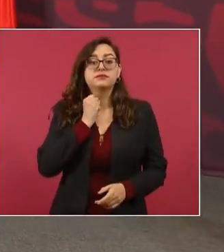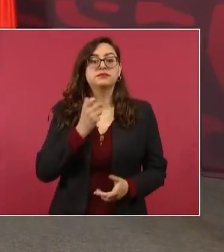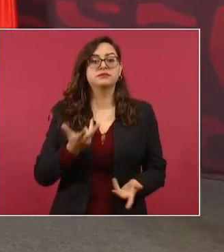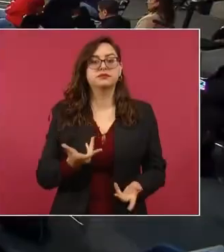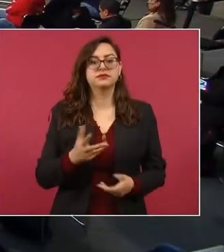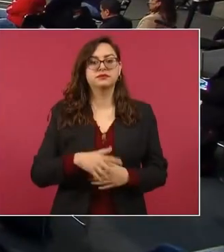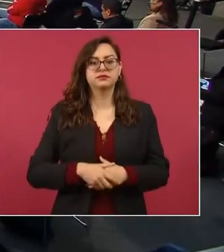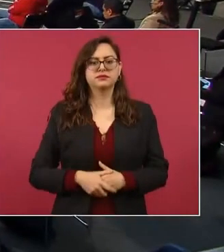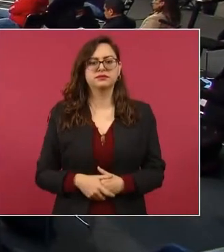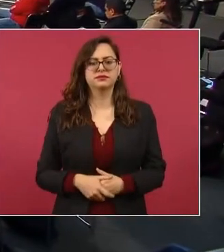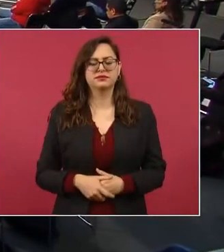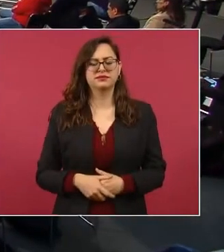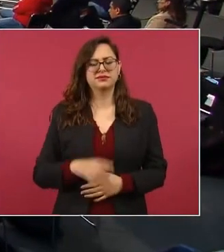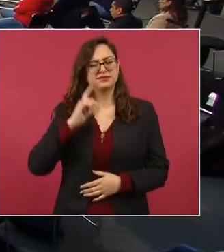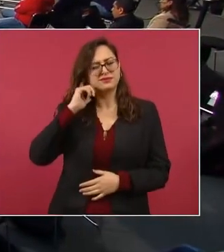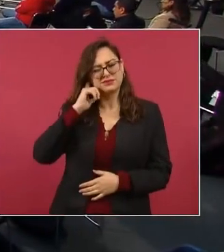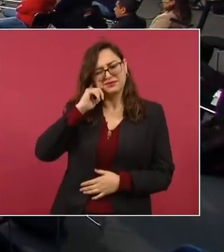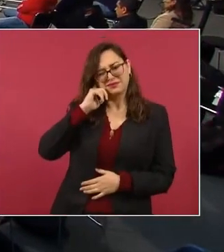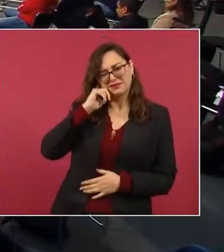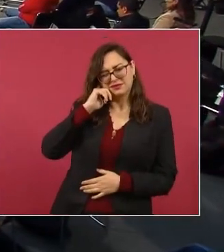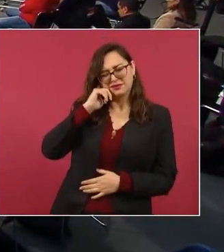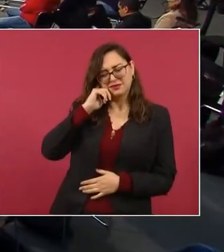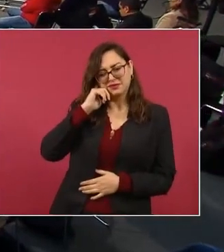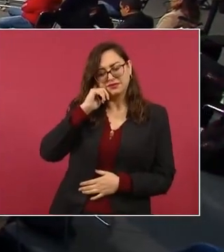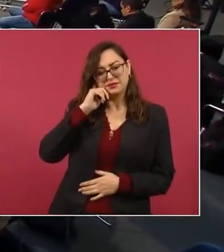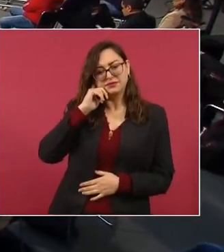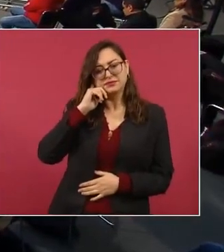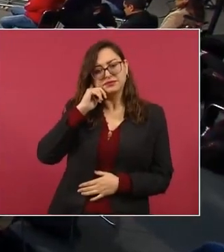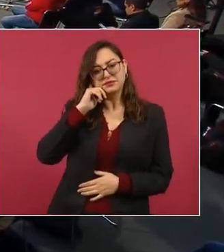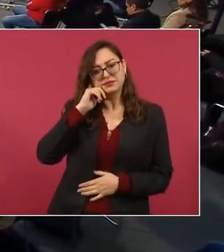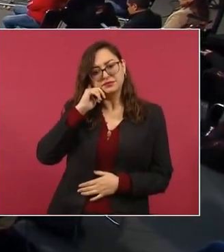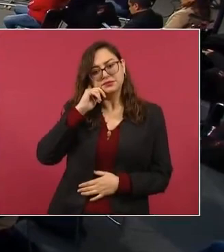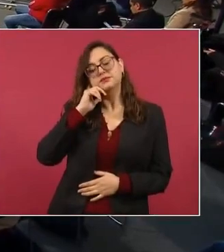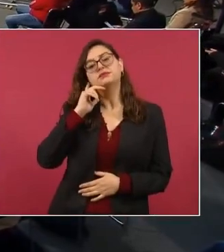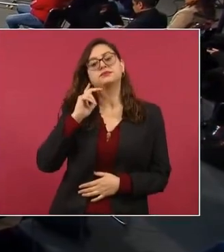para acompañar un diálogo inclusivo, eso también.